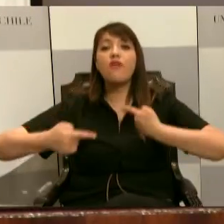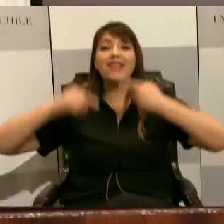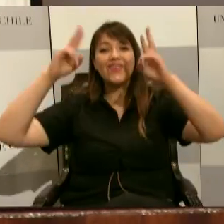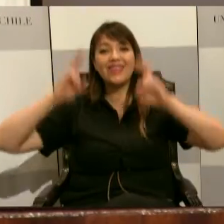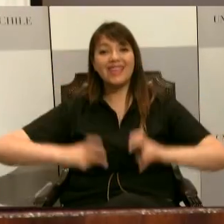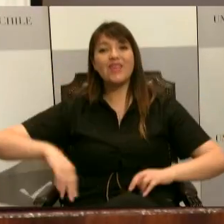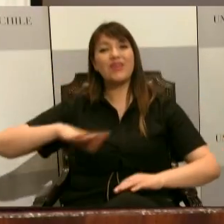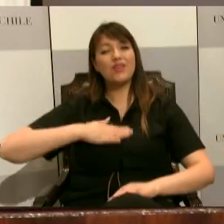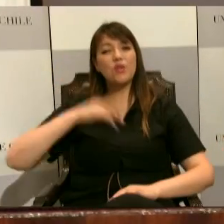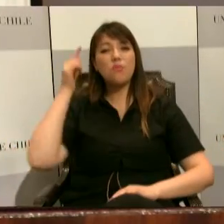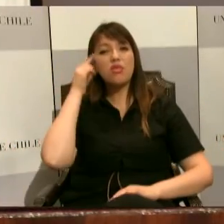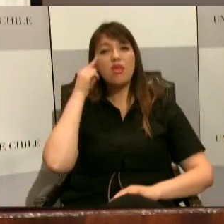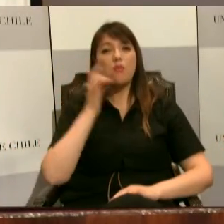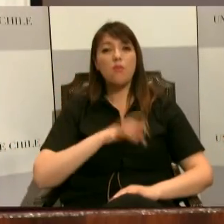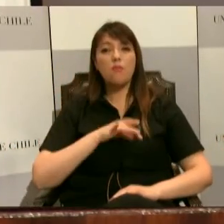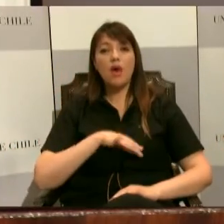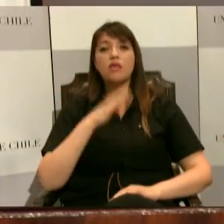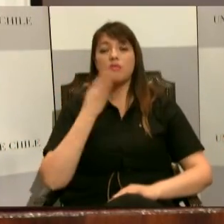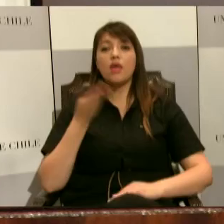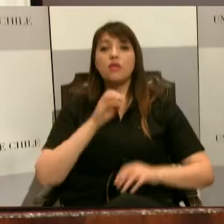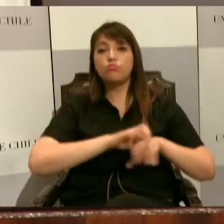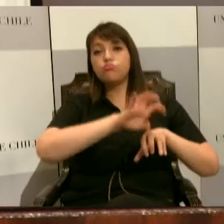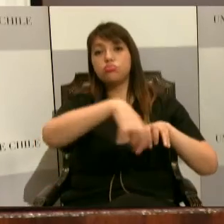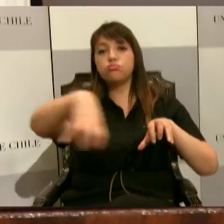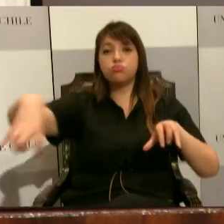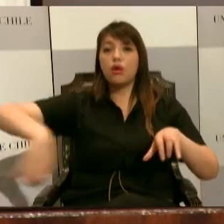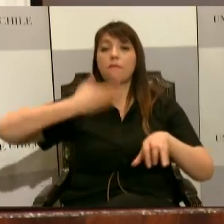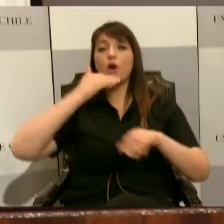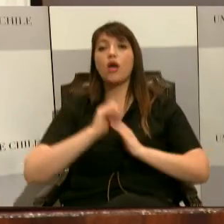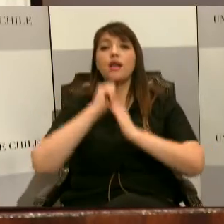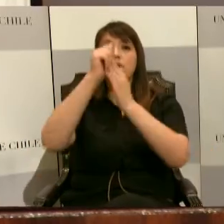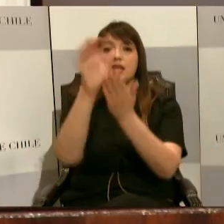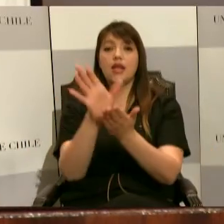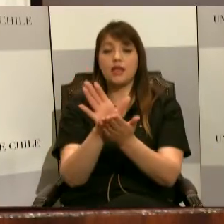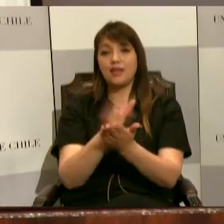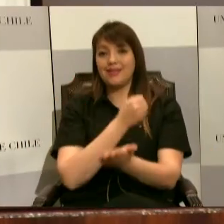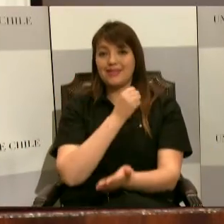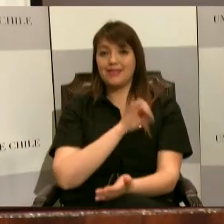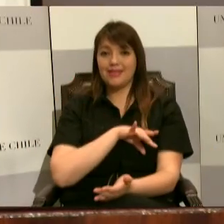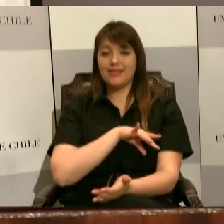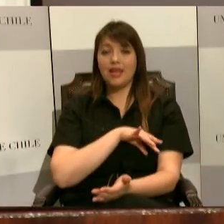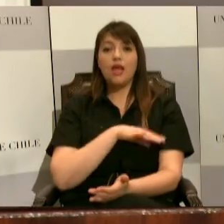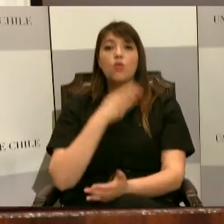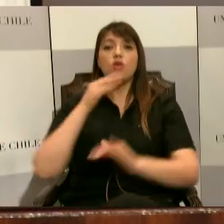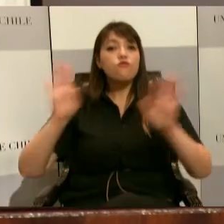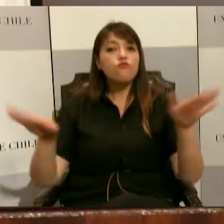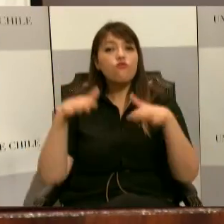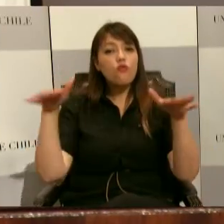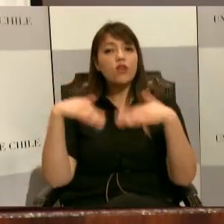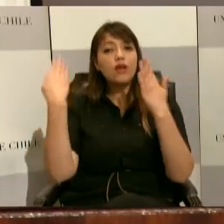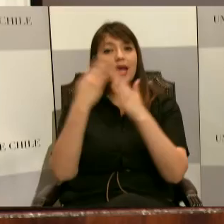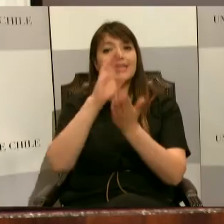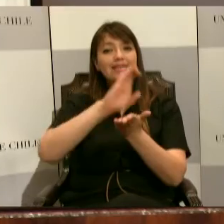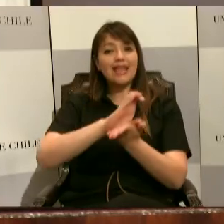interesan al país a través de sus contenidos y una distribución que alcanza a los principales líderes de opinión del país. En un esfuerzo por posicionar la Casa Central de la